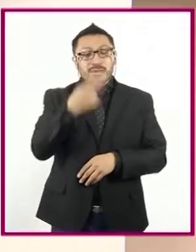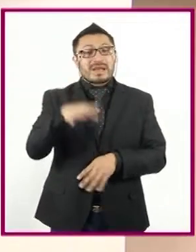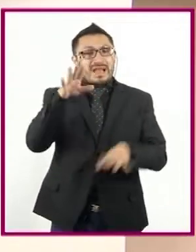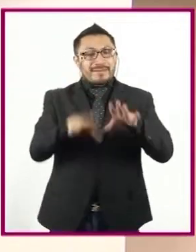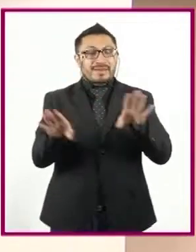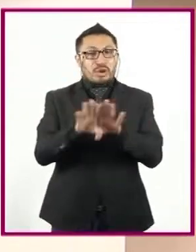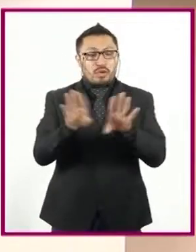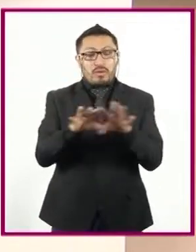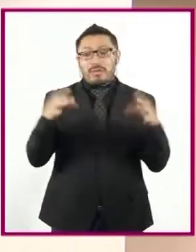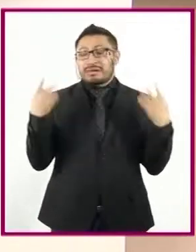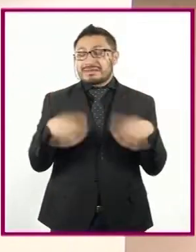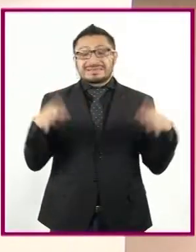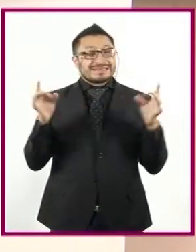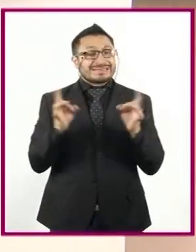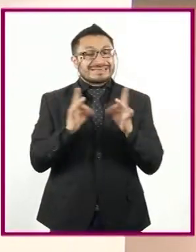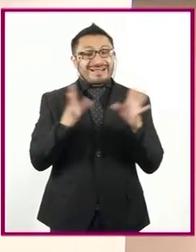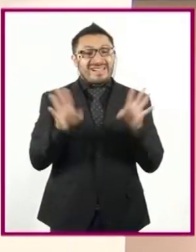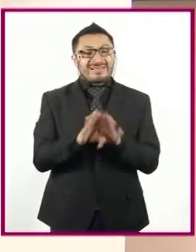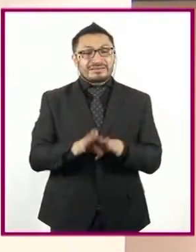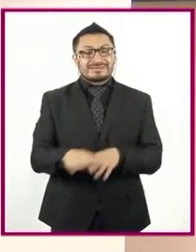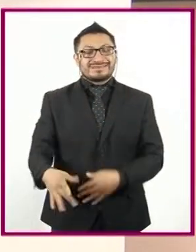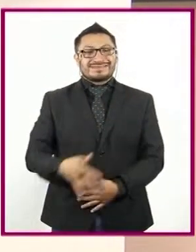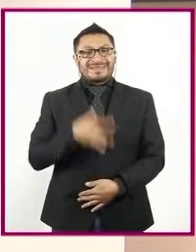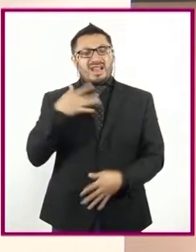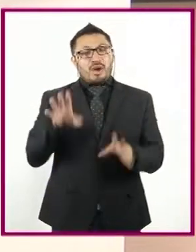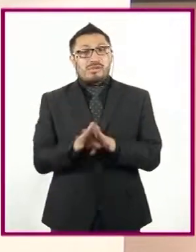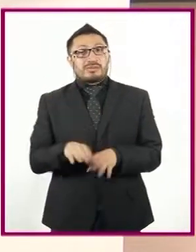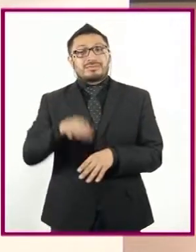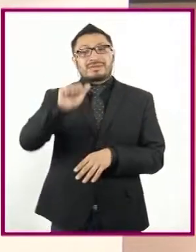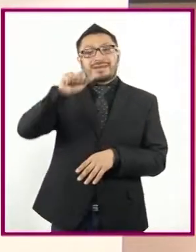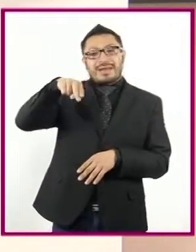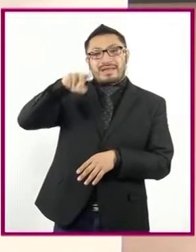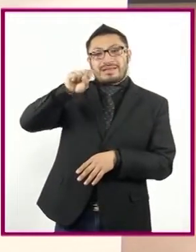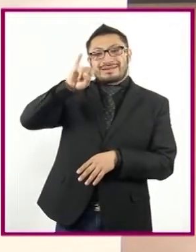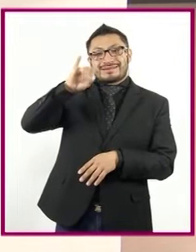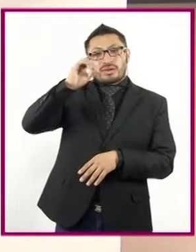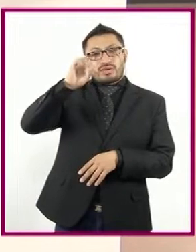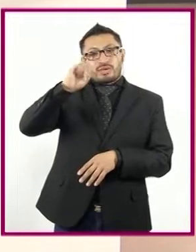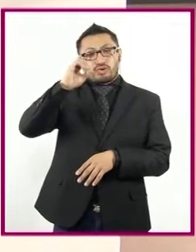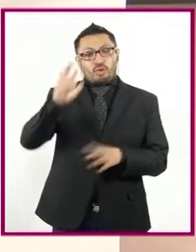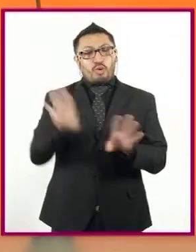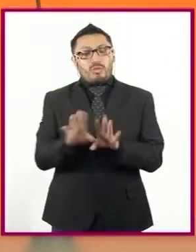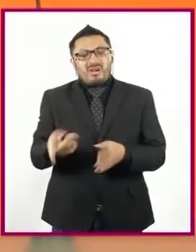como consecuencia el sentirse ansioso, aislado y decepcionado.